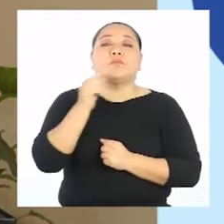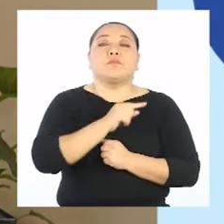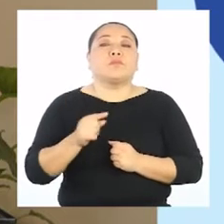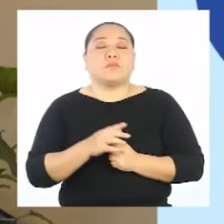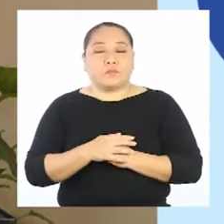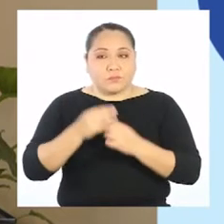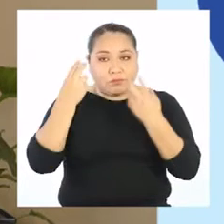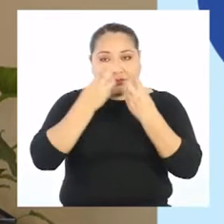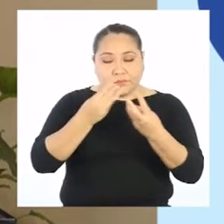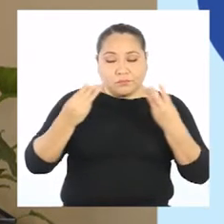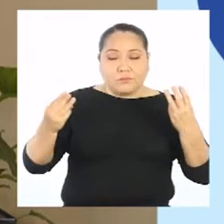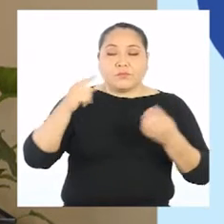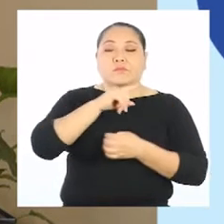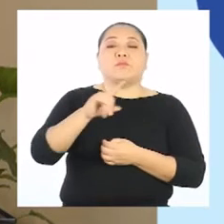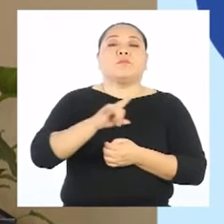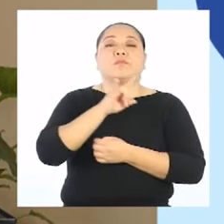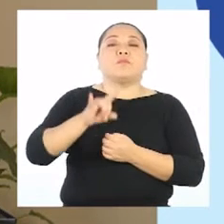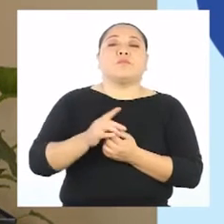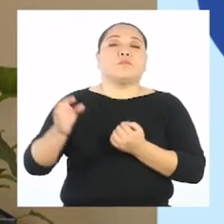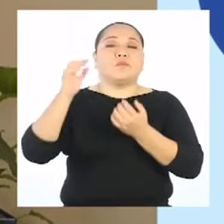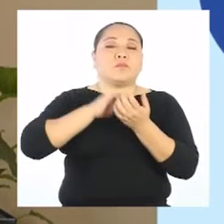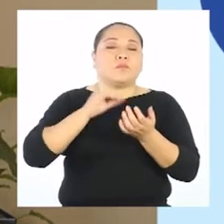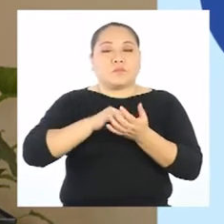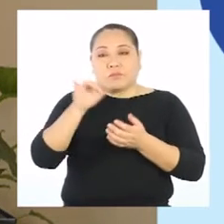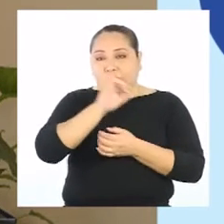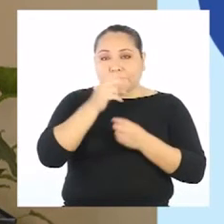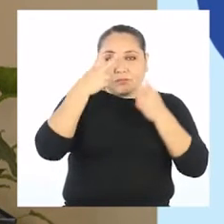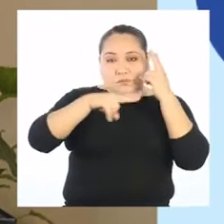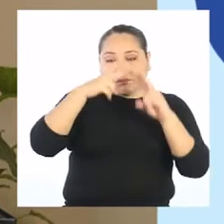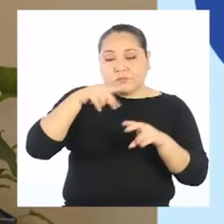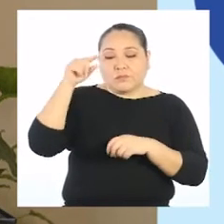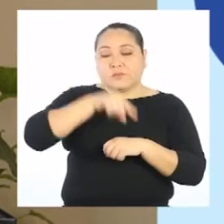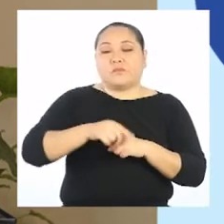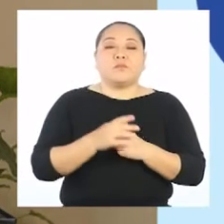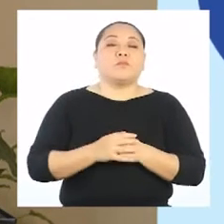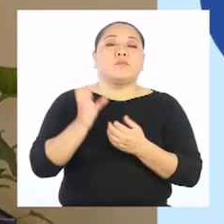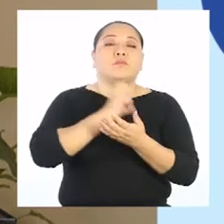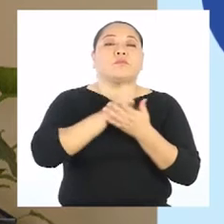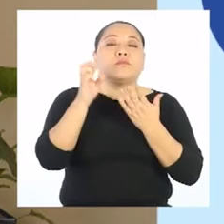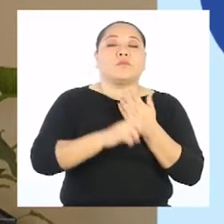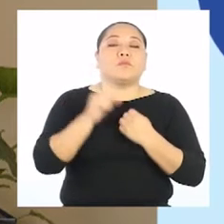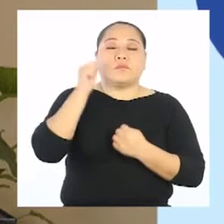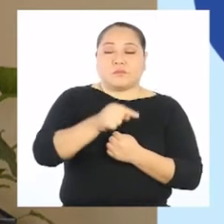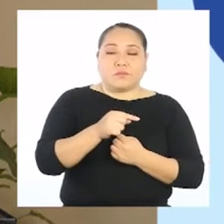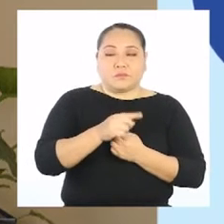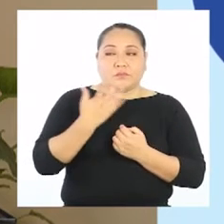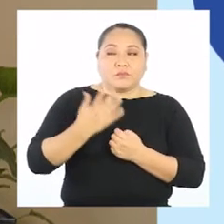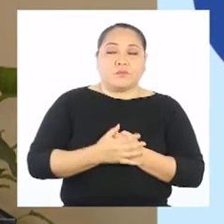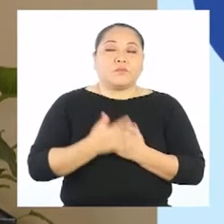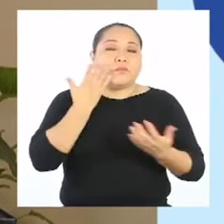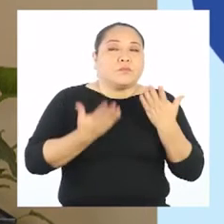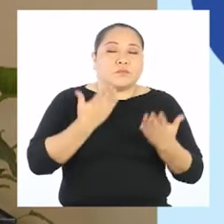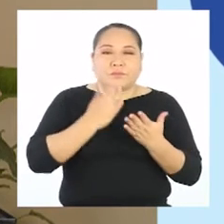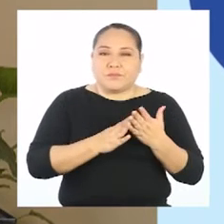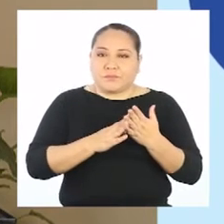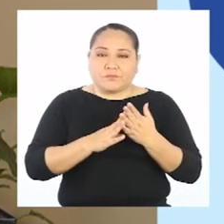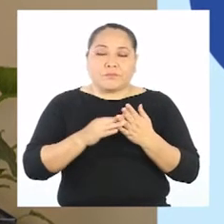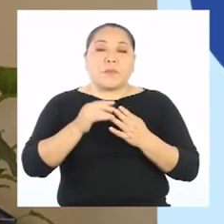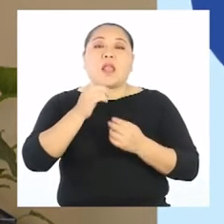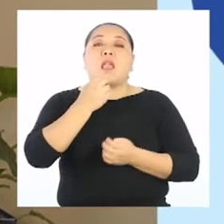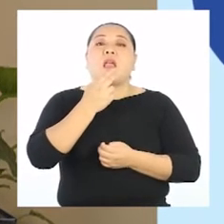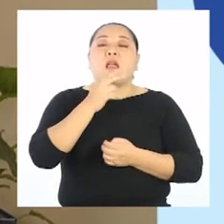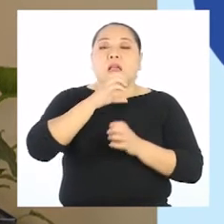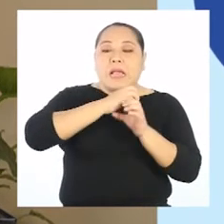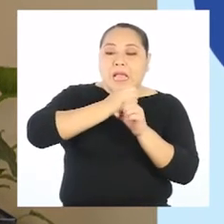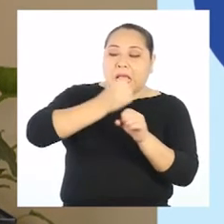usando recipientes que se puedan reutilizar, como el que vimos en el programa, hecho de caña de azúcar. También